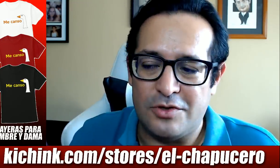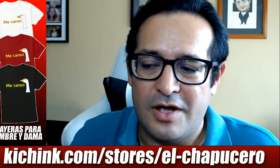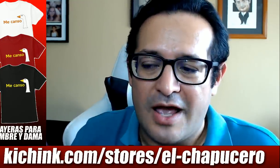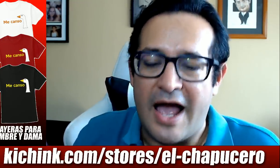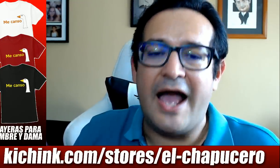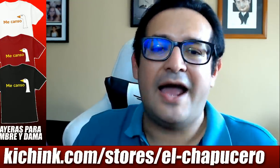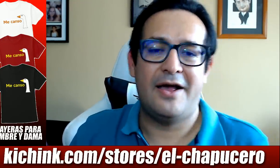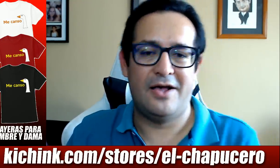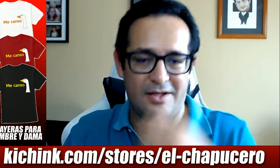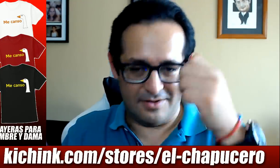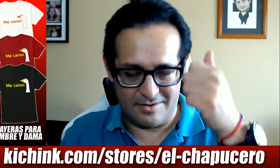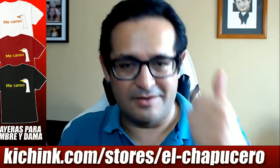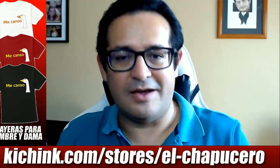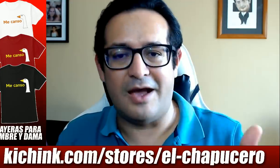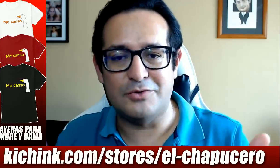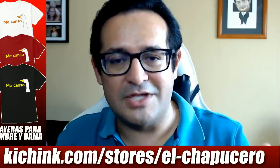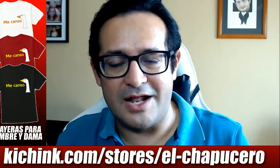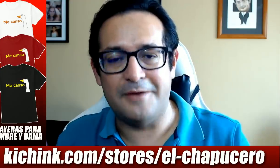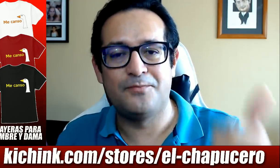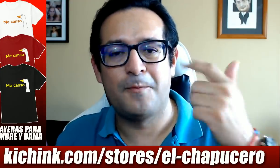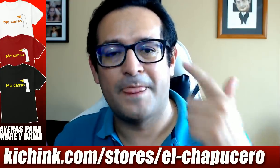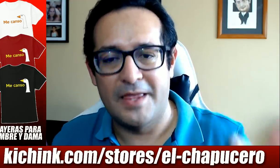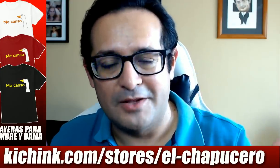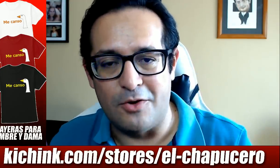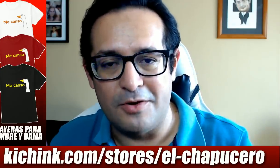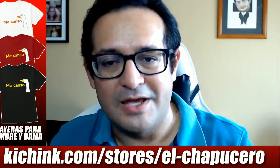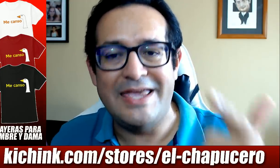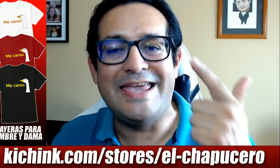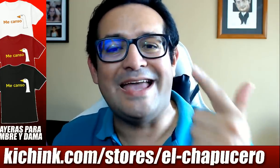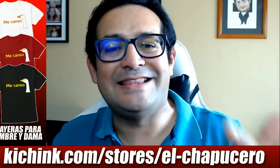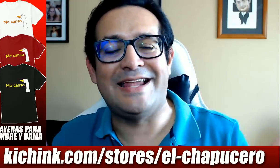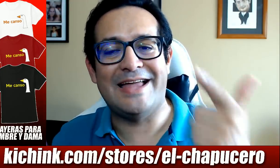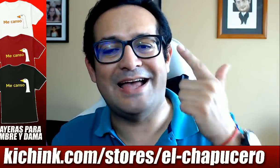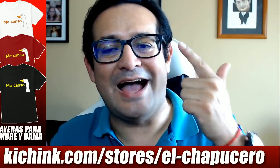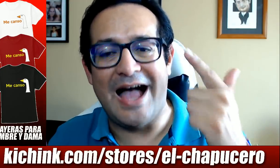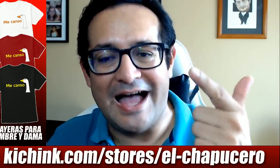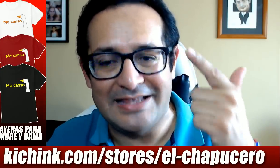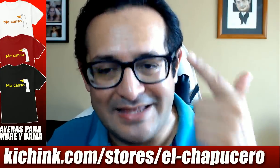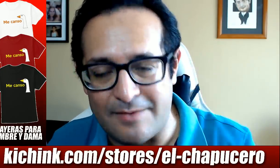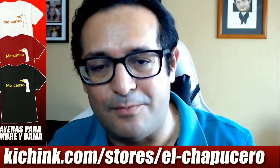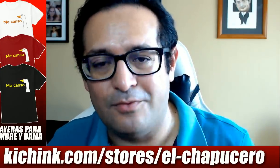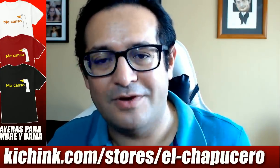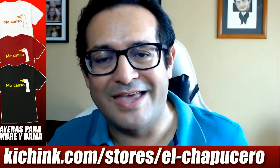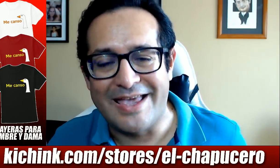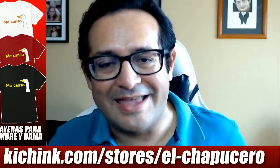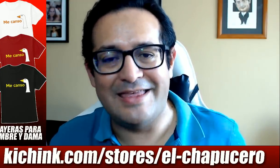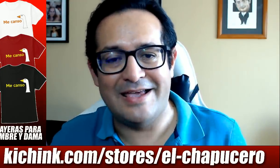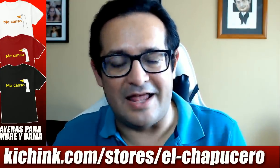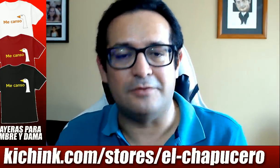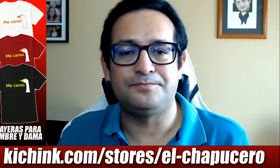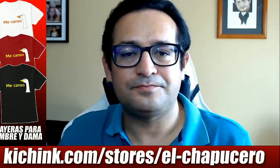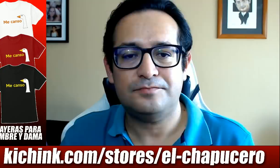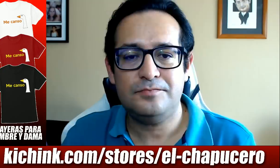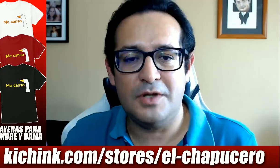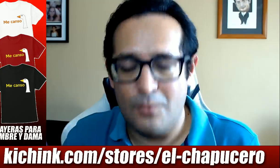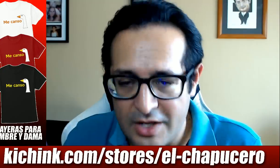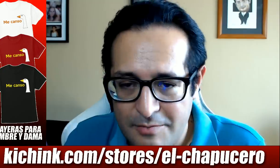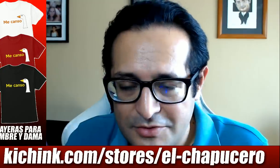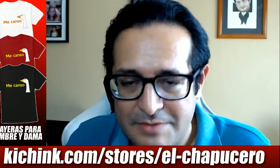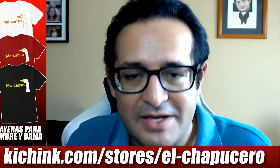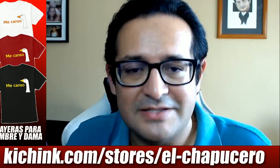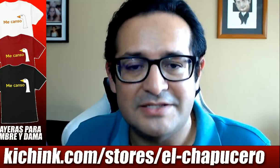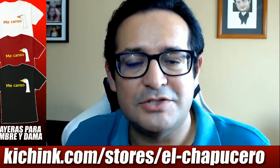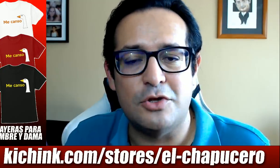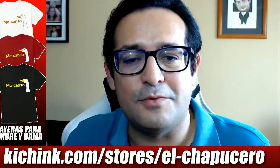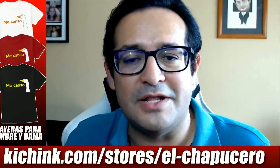nación austera y entregada a tiempo que quede claro bojan